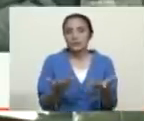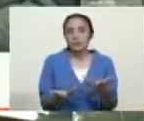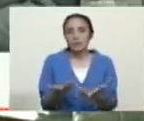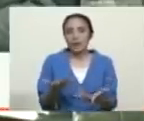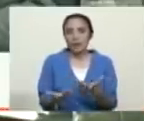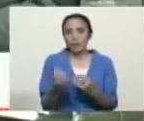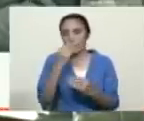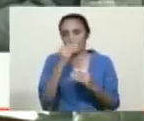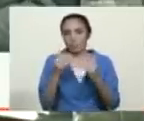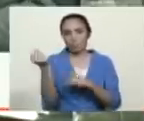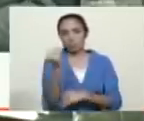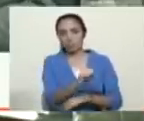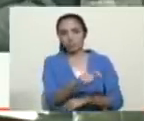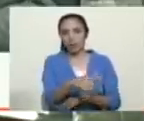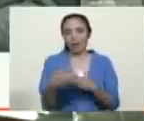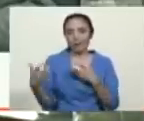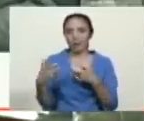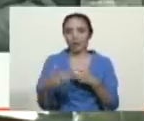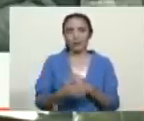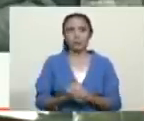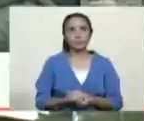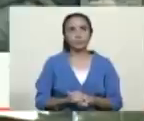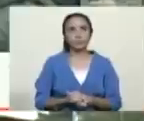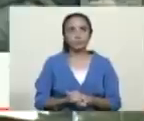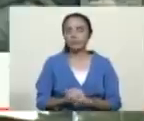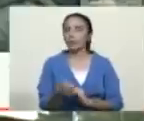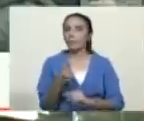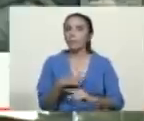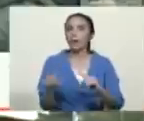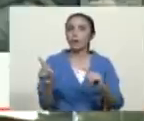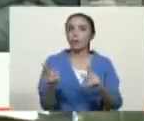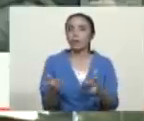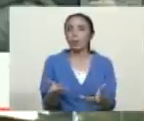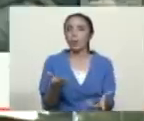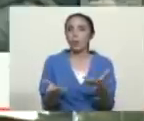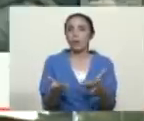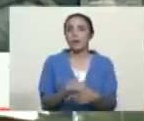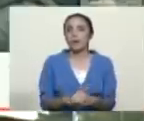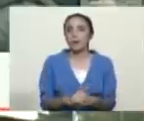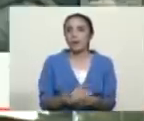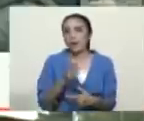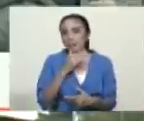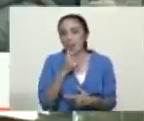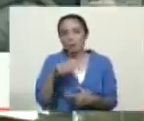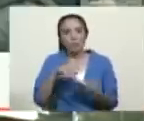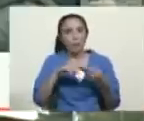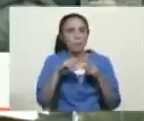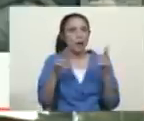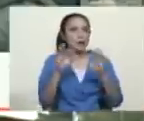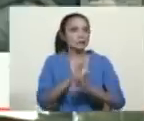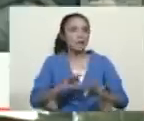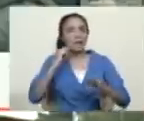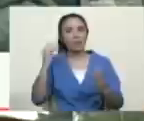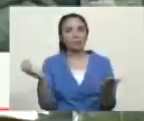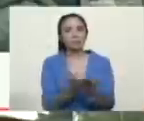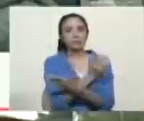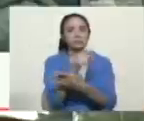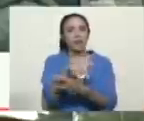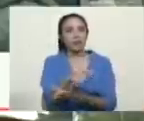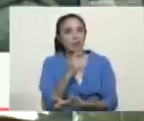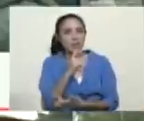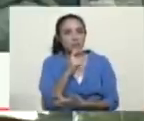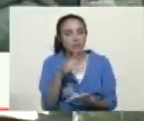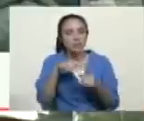ser superadas, pero no hay interés en mantener la paz. Este es un tiempo muy difícil